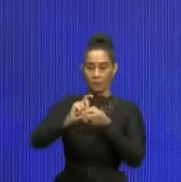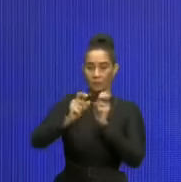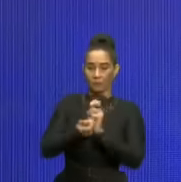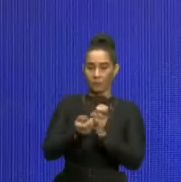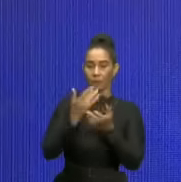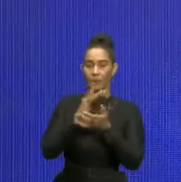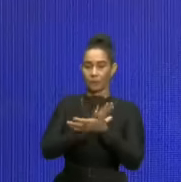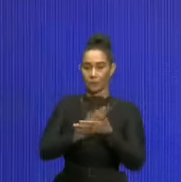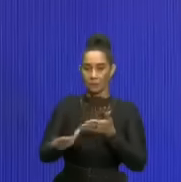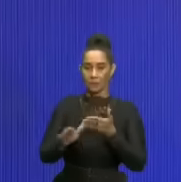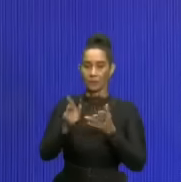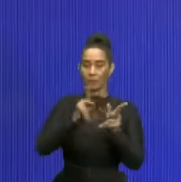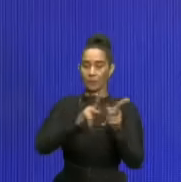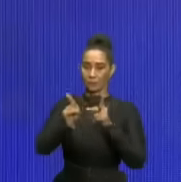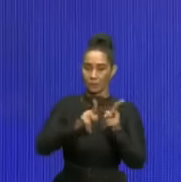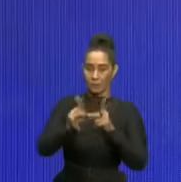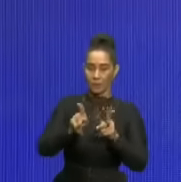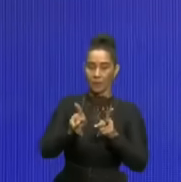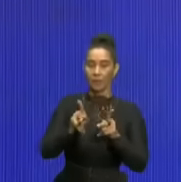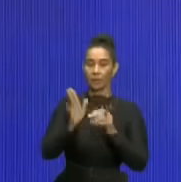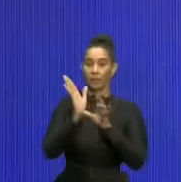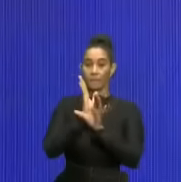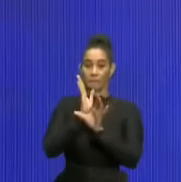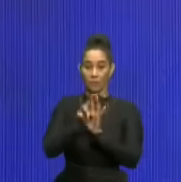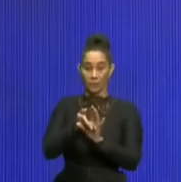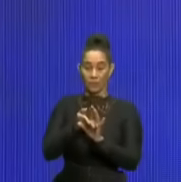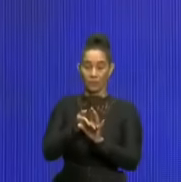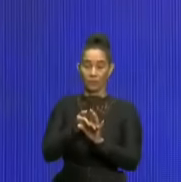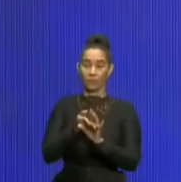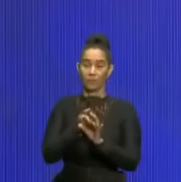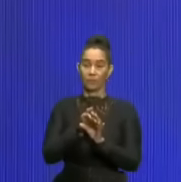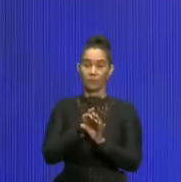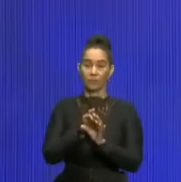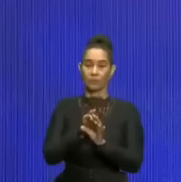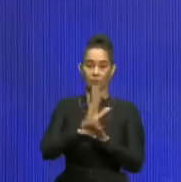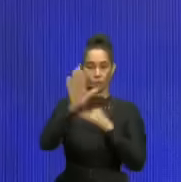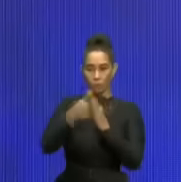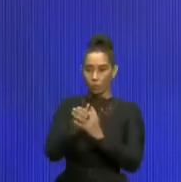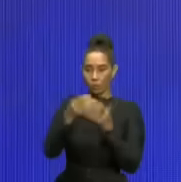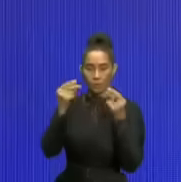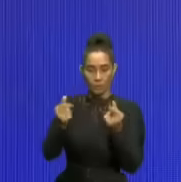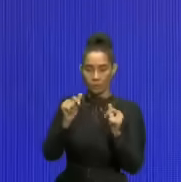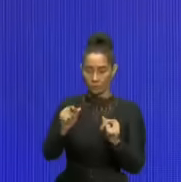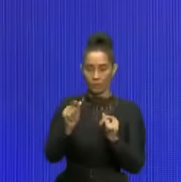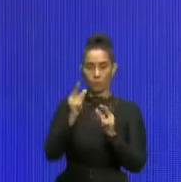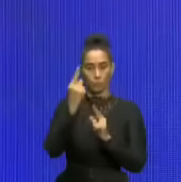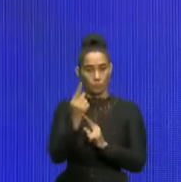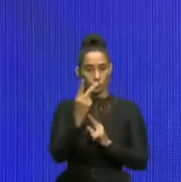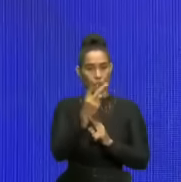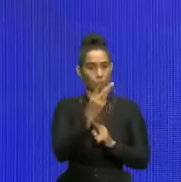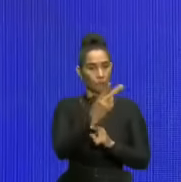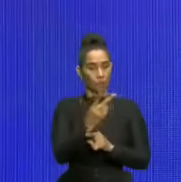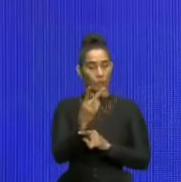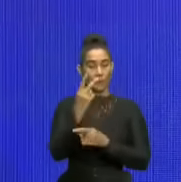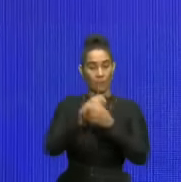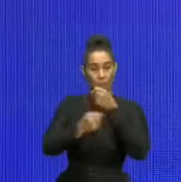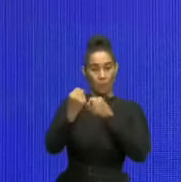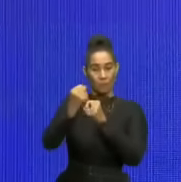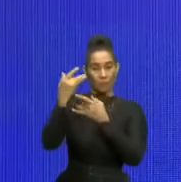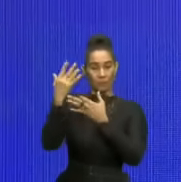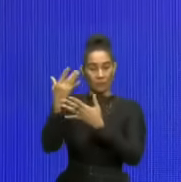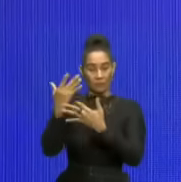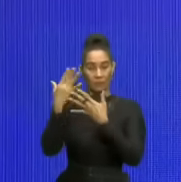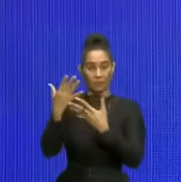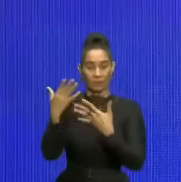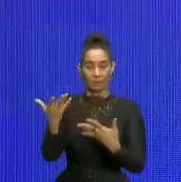Tú mencionaste el de Puerto Plata, el de Bonao. No podemos arreglarlo todos al mismo tiempo porque son décadas de